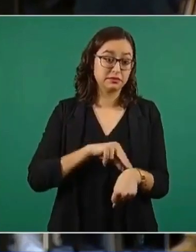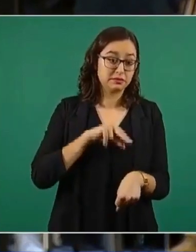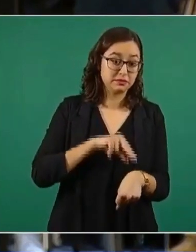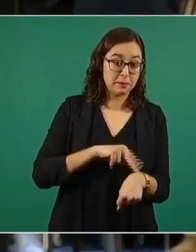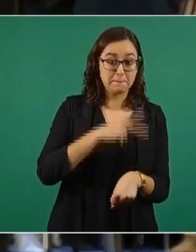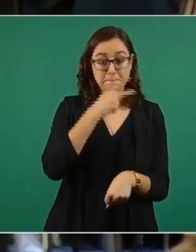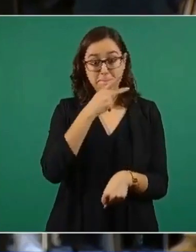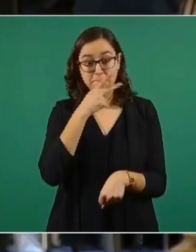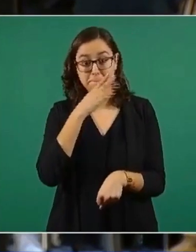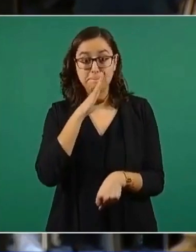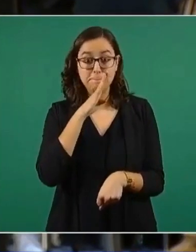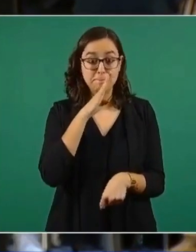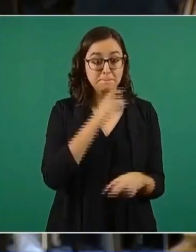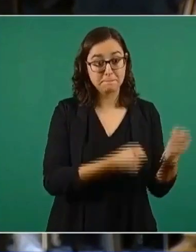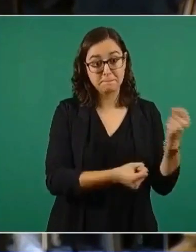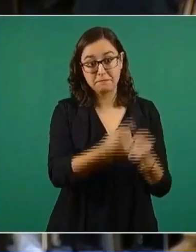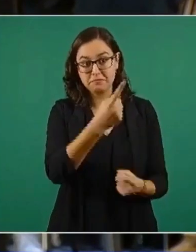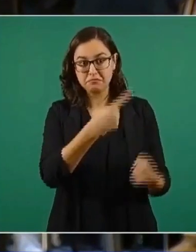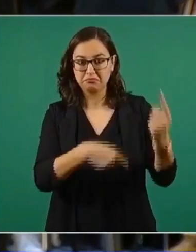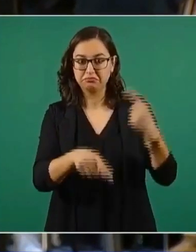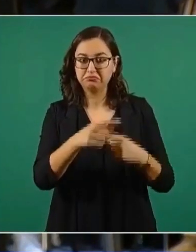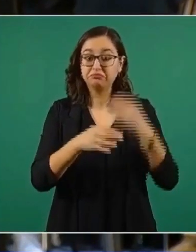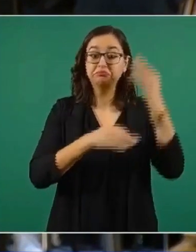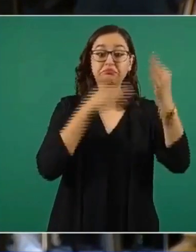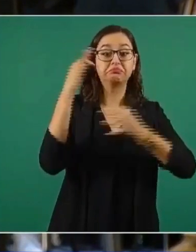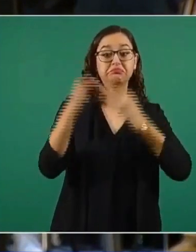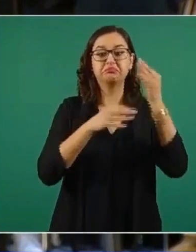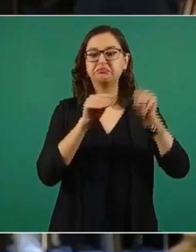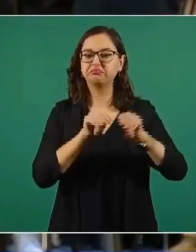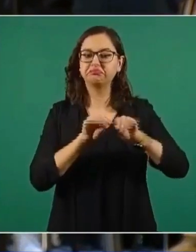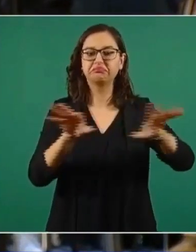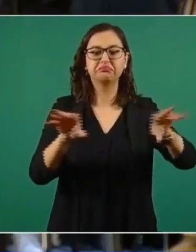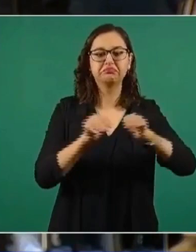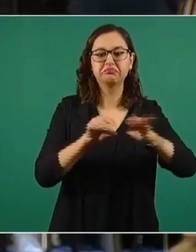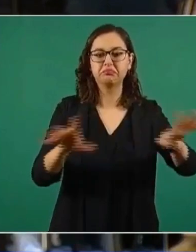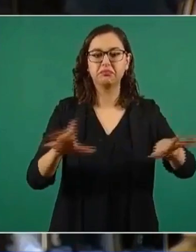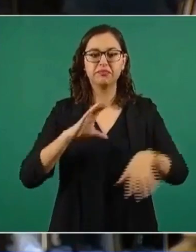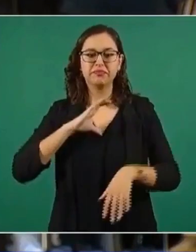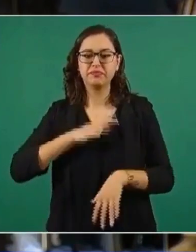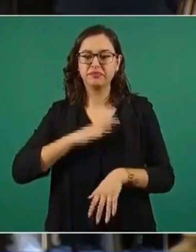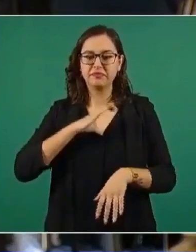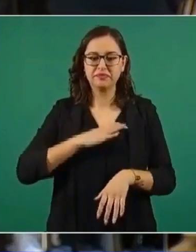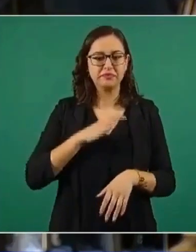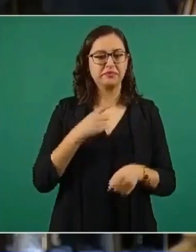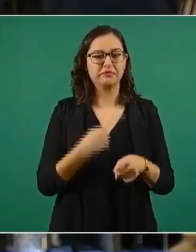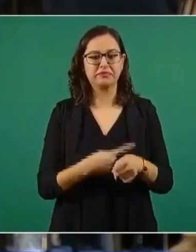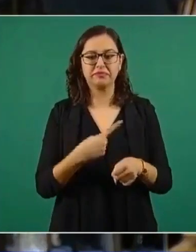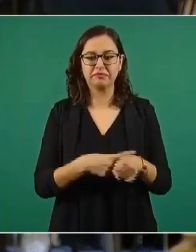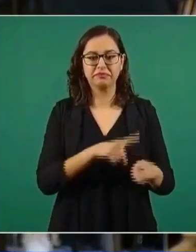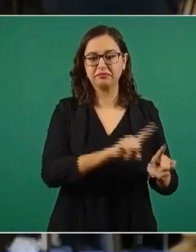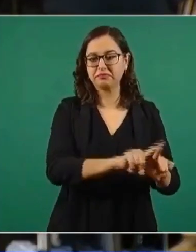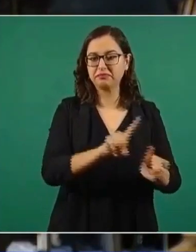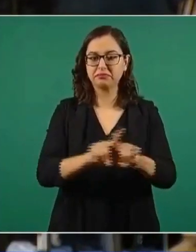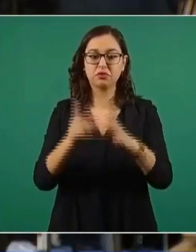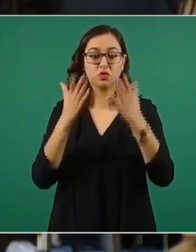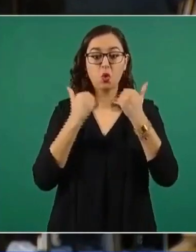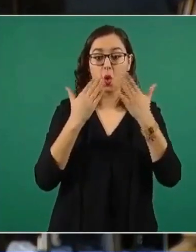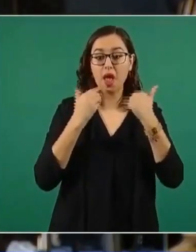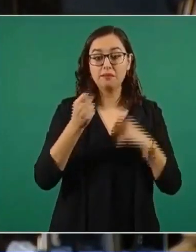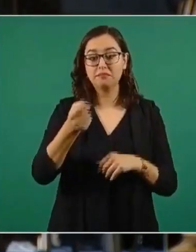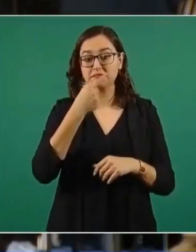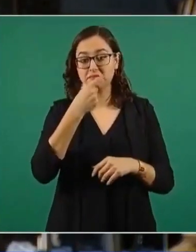niños porque dicen que no hay medicamentos contra el cáncer y otras enfermedades. En efecto,